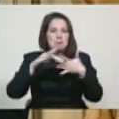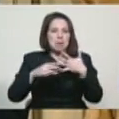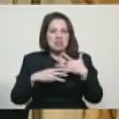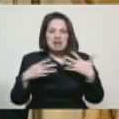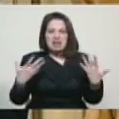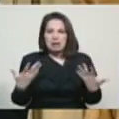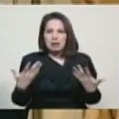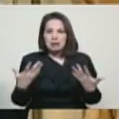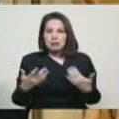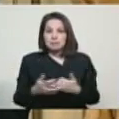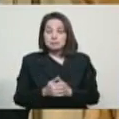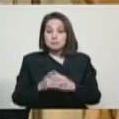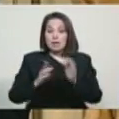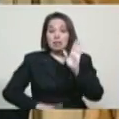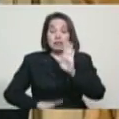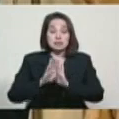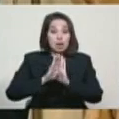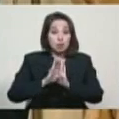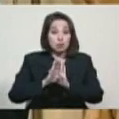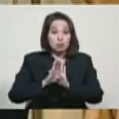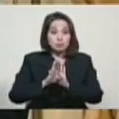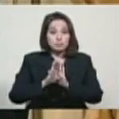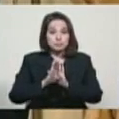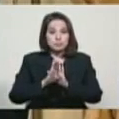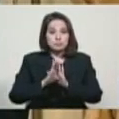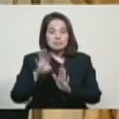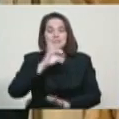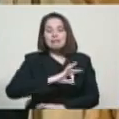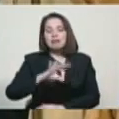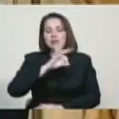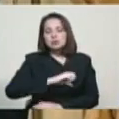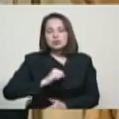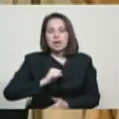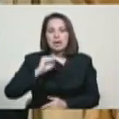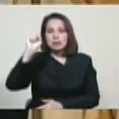de desarrollo del socialismo